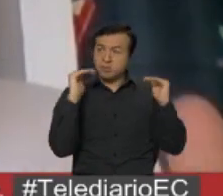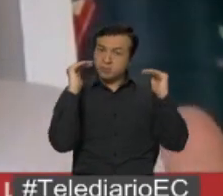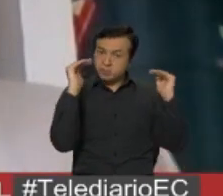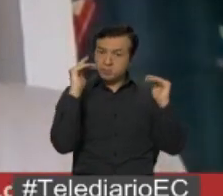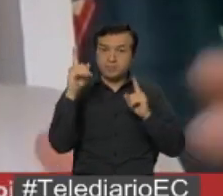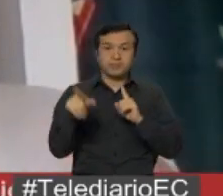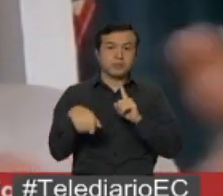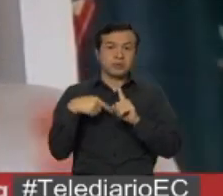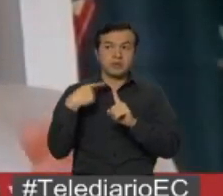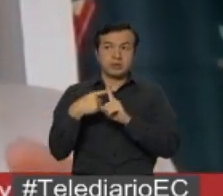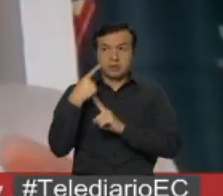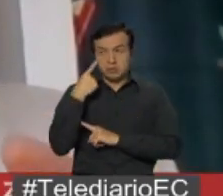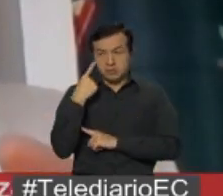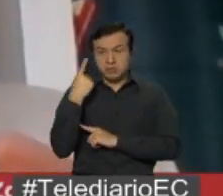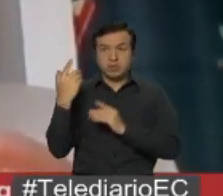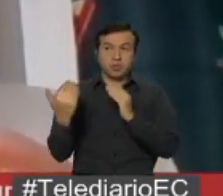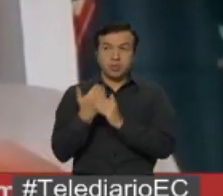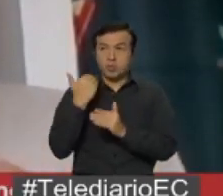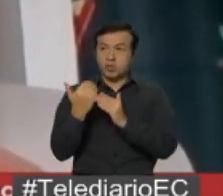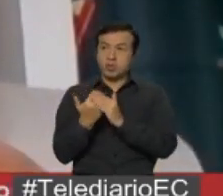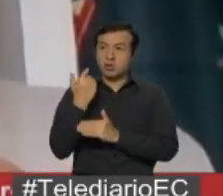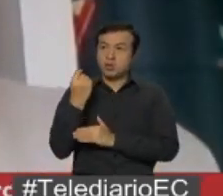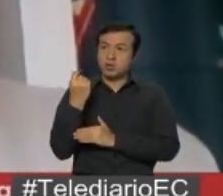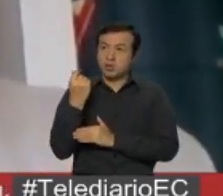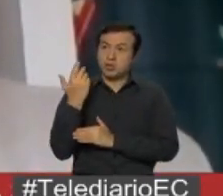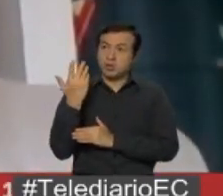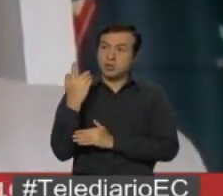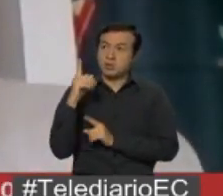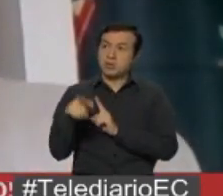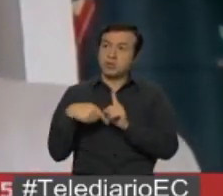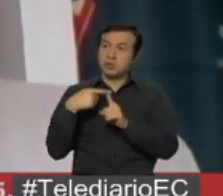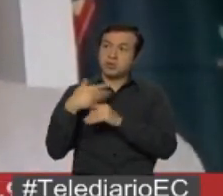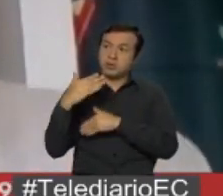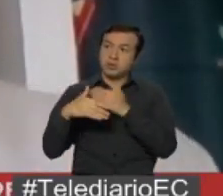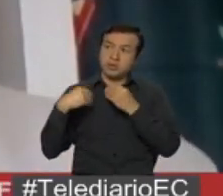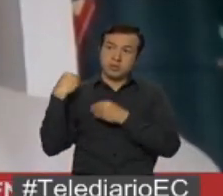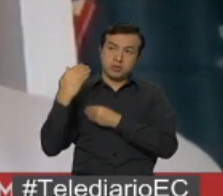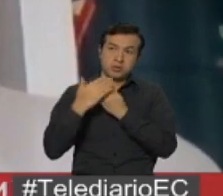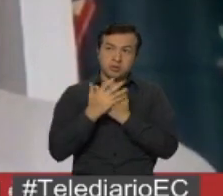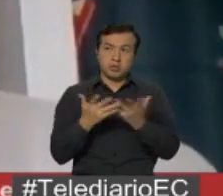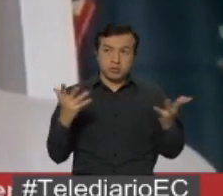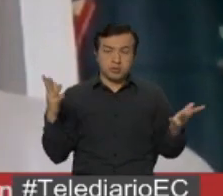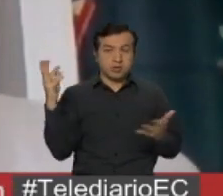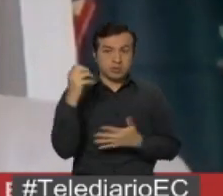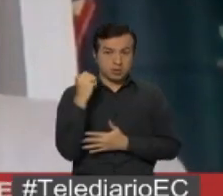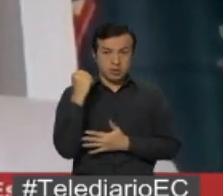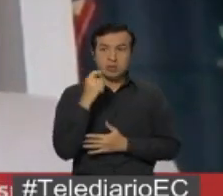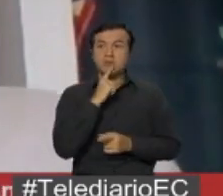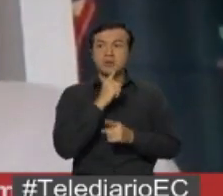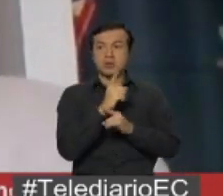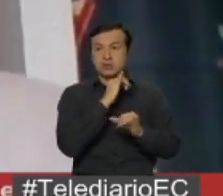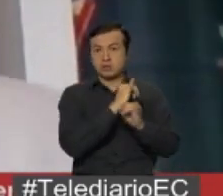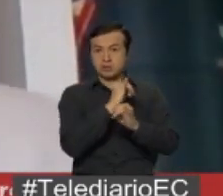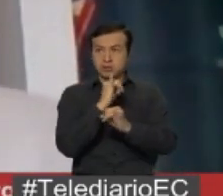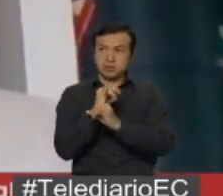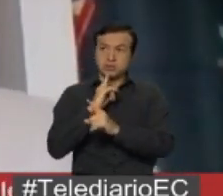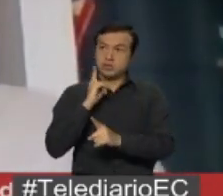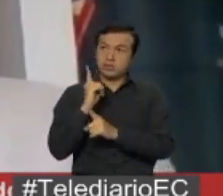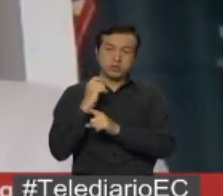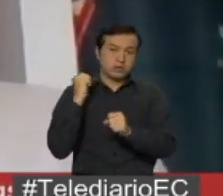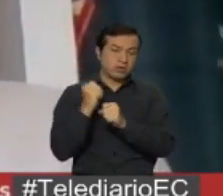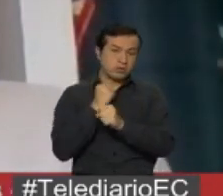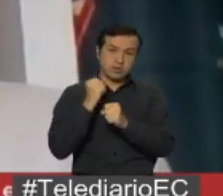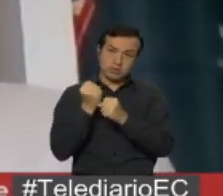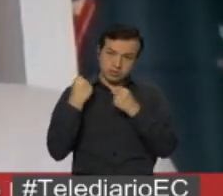sumado a buscar nuevas líneas de liquidez y seguir otorgando crédito nos damos cuenta de que las instituciones efectivamente están